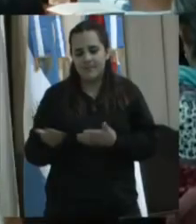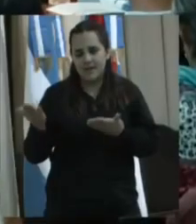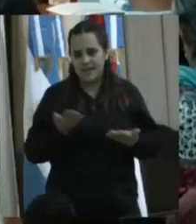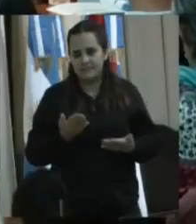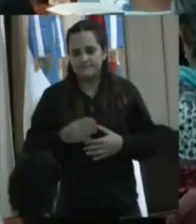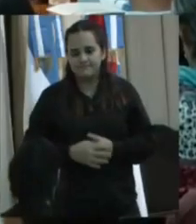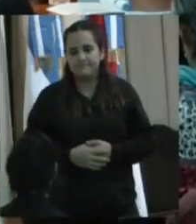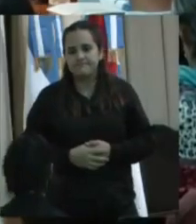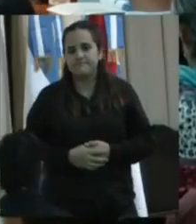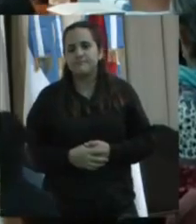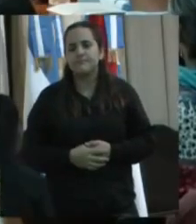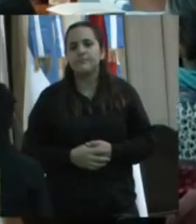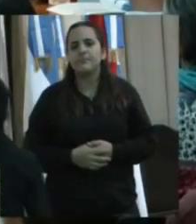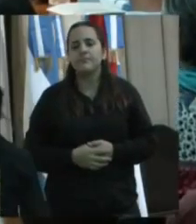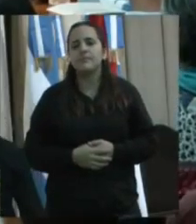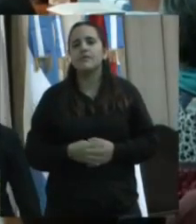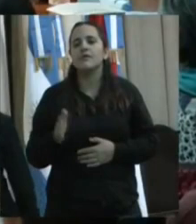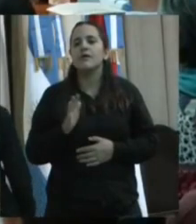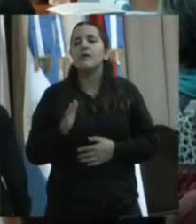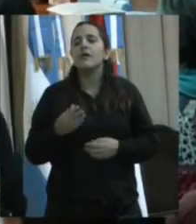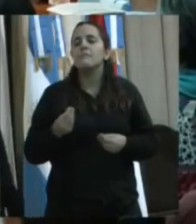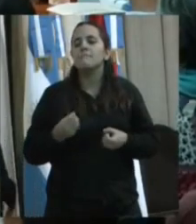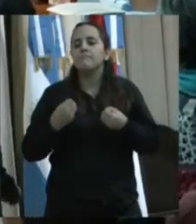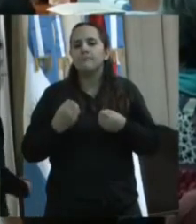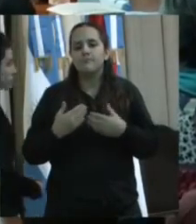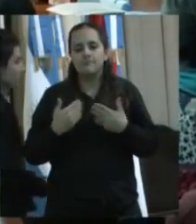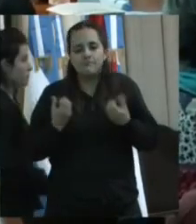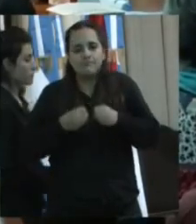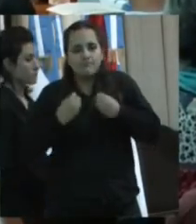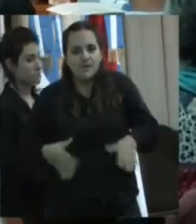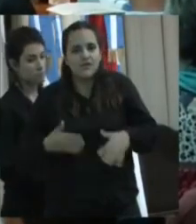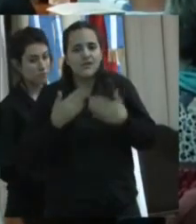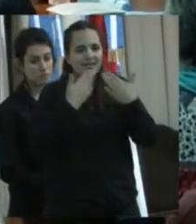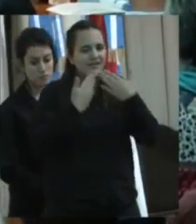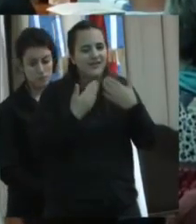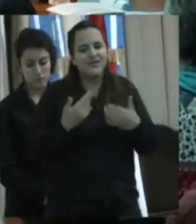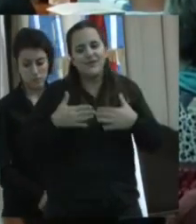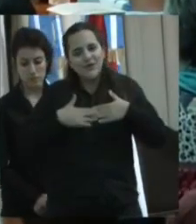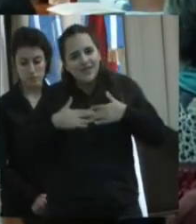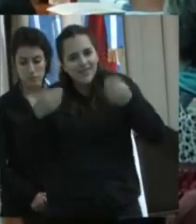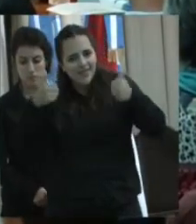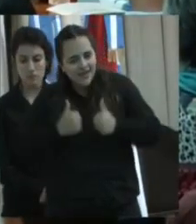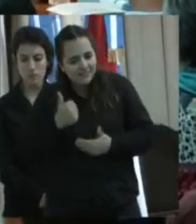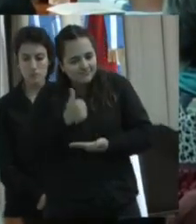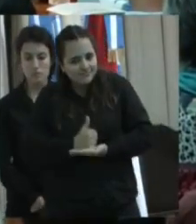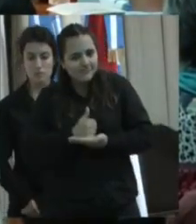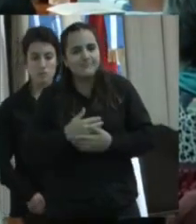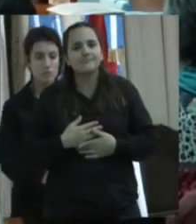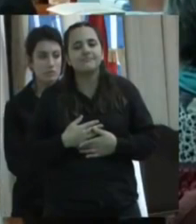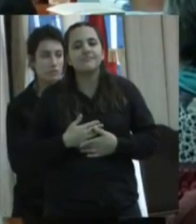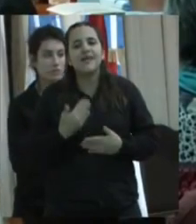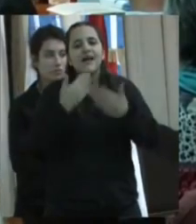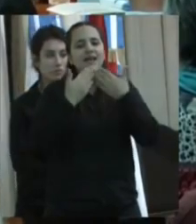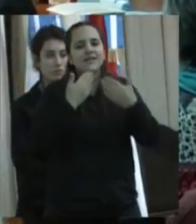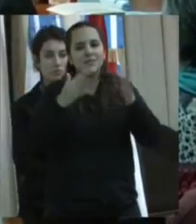Hola, empiezo con los agradecimientos, estoy muy contenta de estar acá, especialmente agradezco a